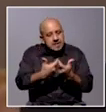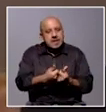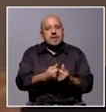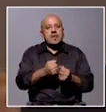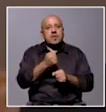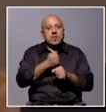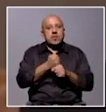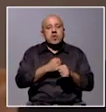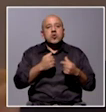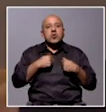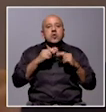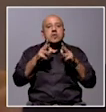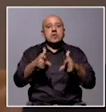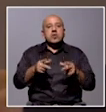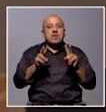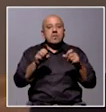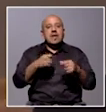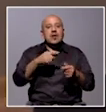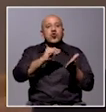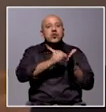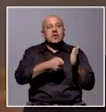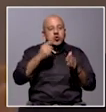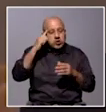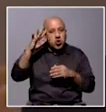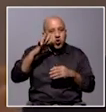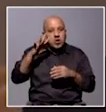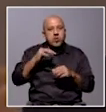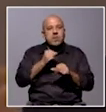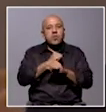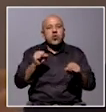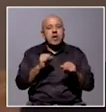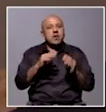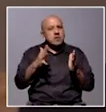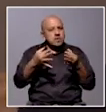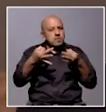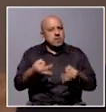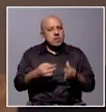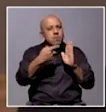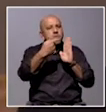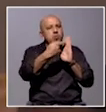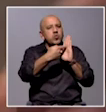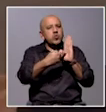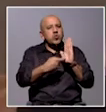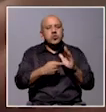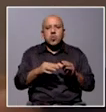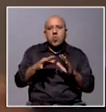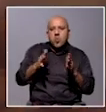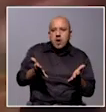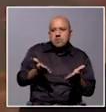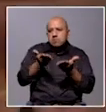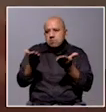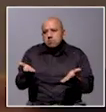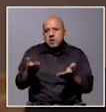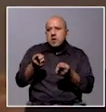nosotros hablamos al ir al contrato psicológico es decir de poder establecer con claridad cuáles son las expectativas de